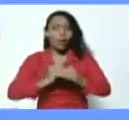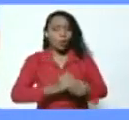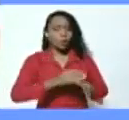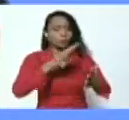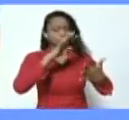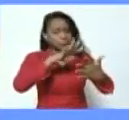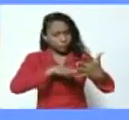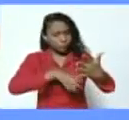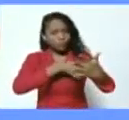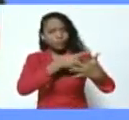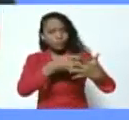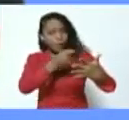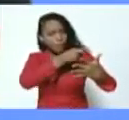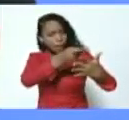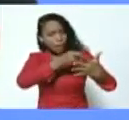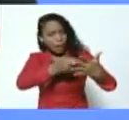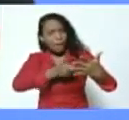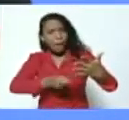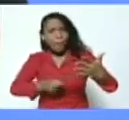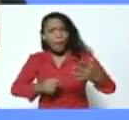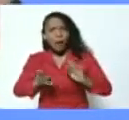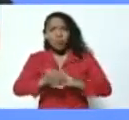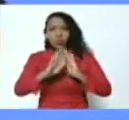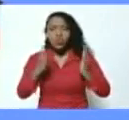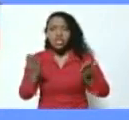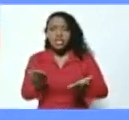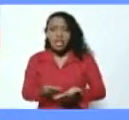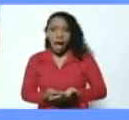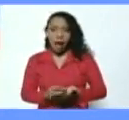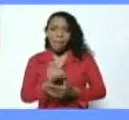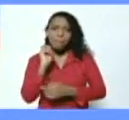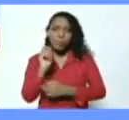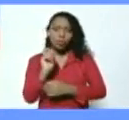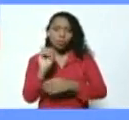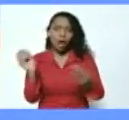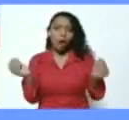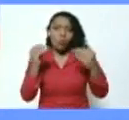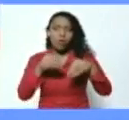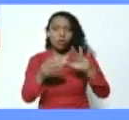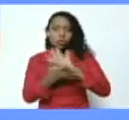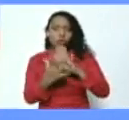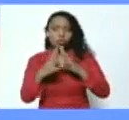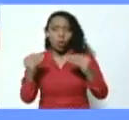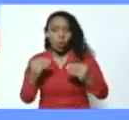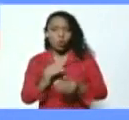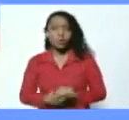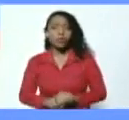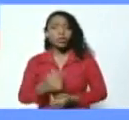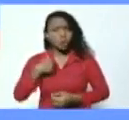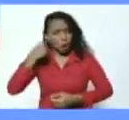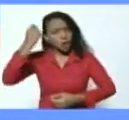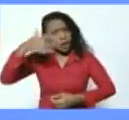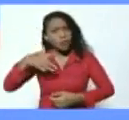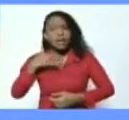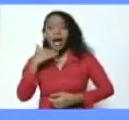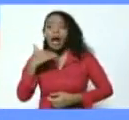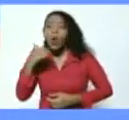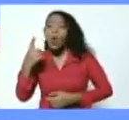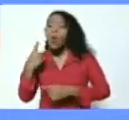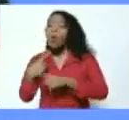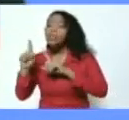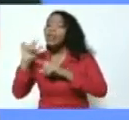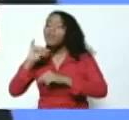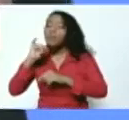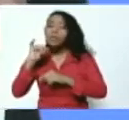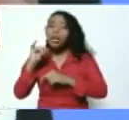estratégica global. Y de verdad que yo creo que si alguien tiene otros datos,